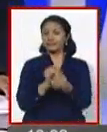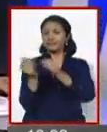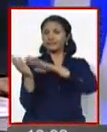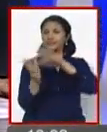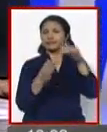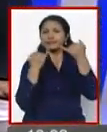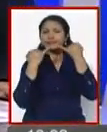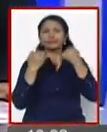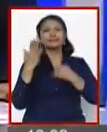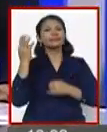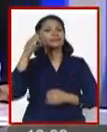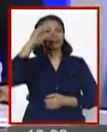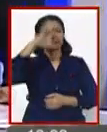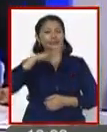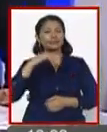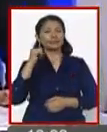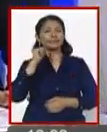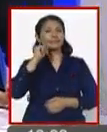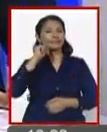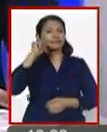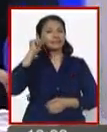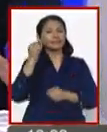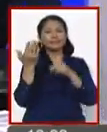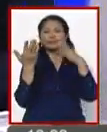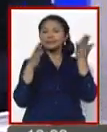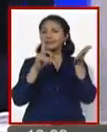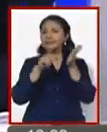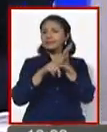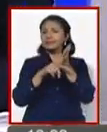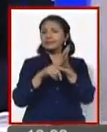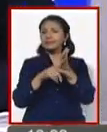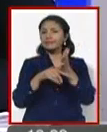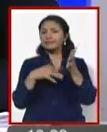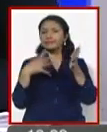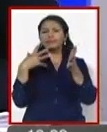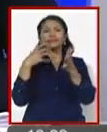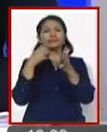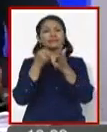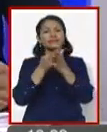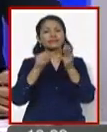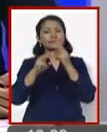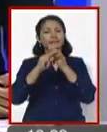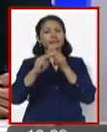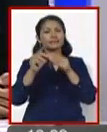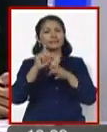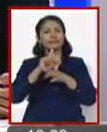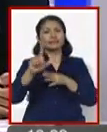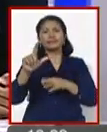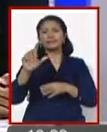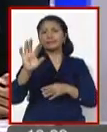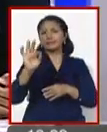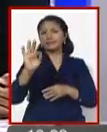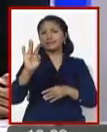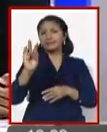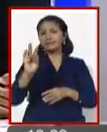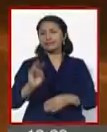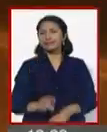Cambiamos totalmente de información porque un hombre de la tercera edad perdió la vida luego de ser atropellado por el conductor de un micro de la línea